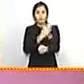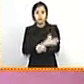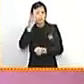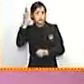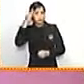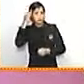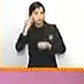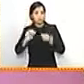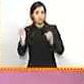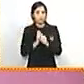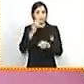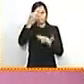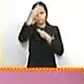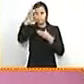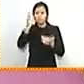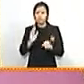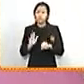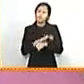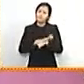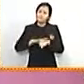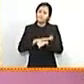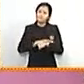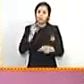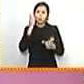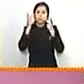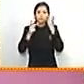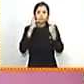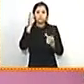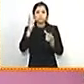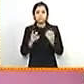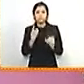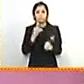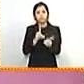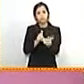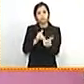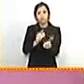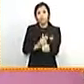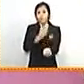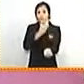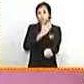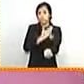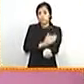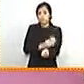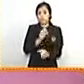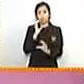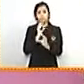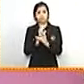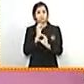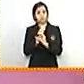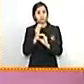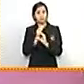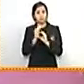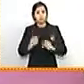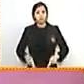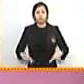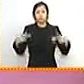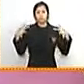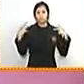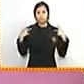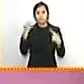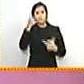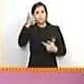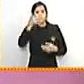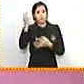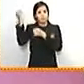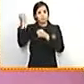números ganadores, quiero comentarles que aún están a tiempo para prevenir el cáncer de mama. Para más información, llamar a FUNOCAN al 22